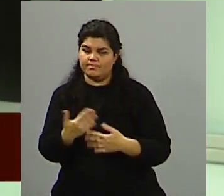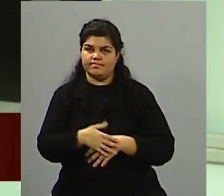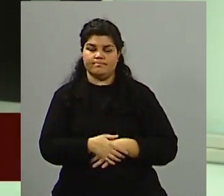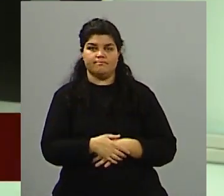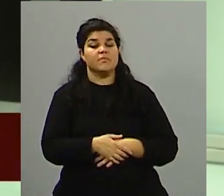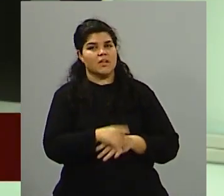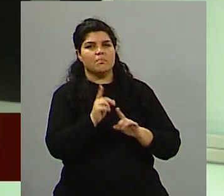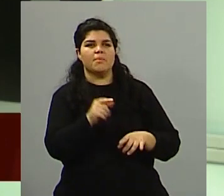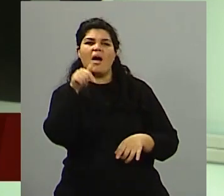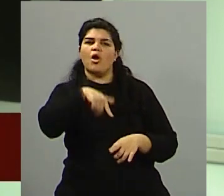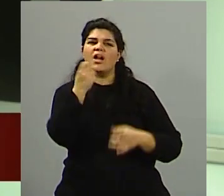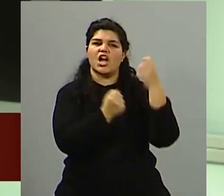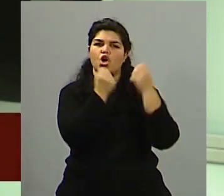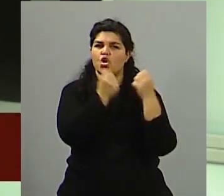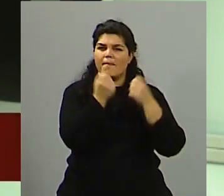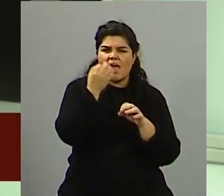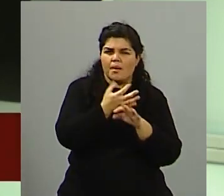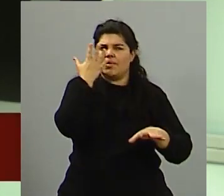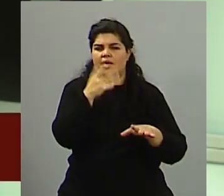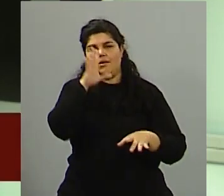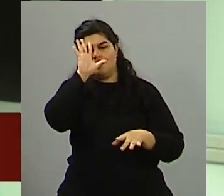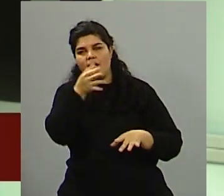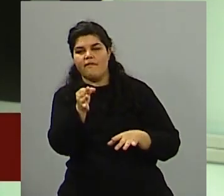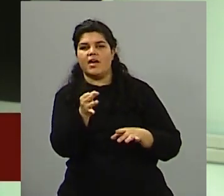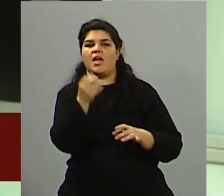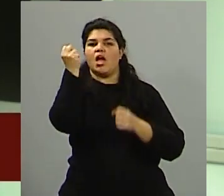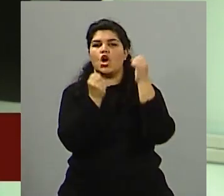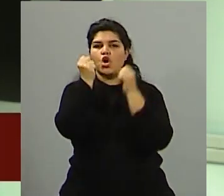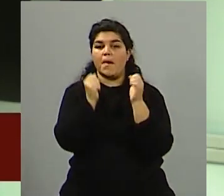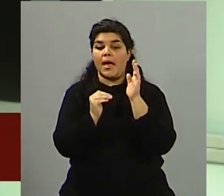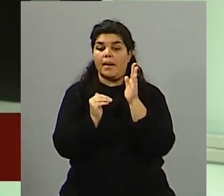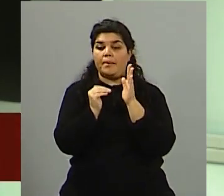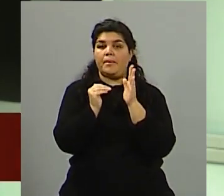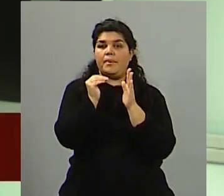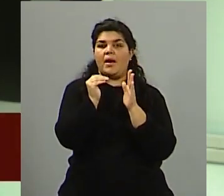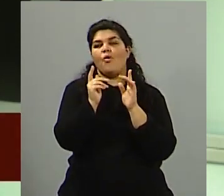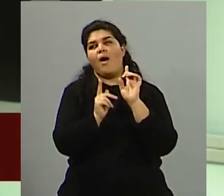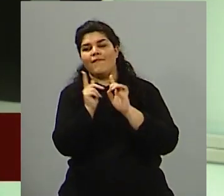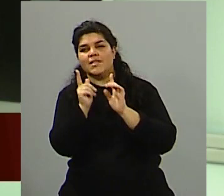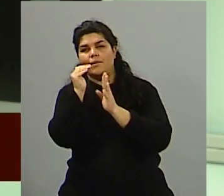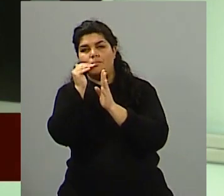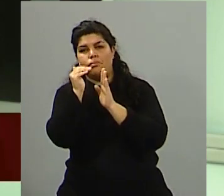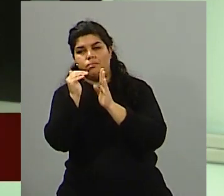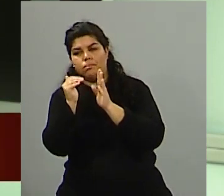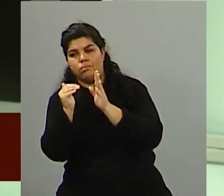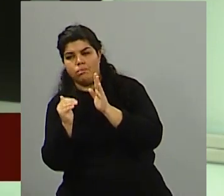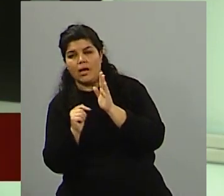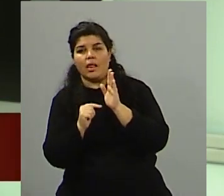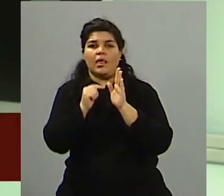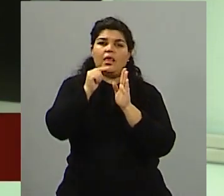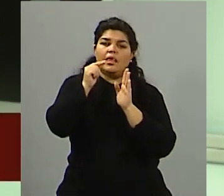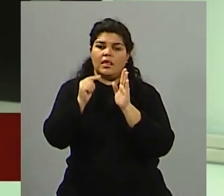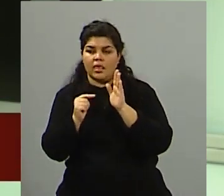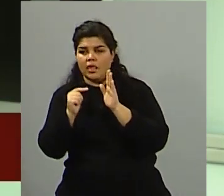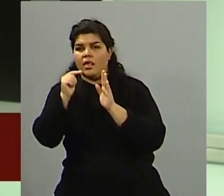la inflación crece, más allá de que pueda tener vaivenes o pueda ir a la baja, como ha pasado en estos últimos meses, la gente que tiene